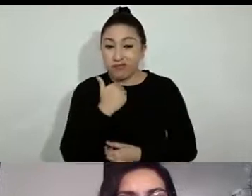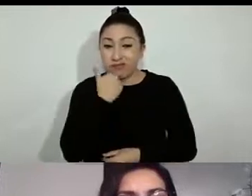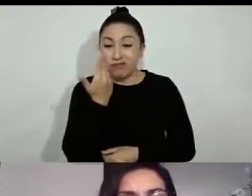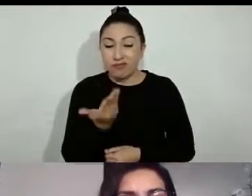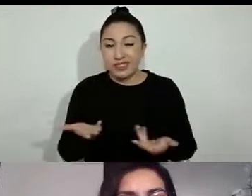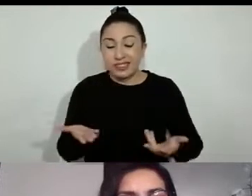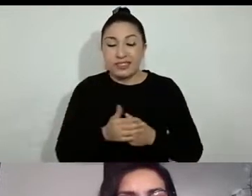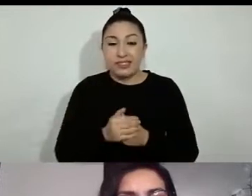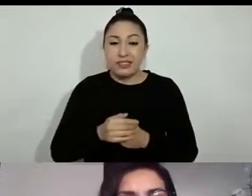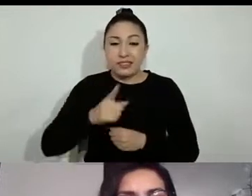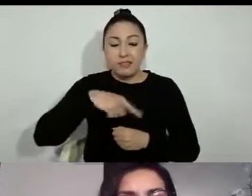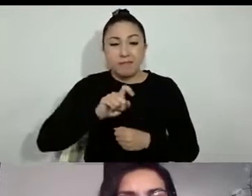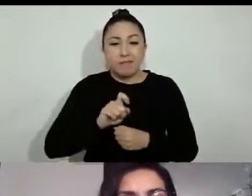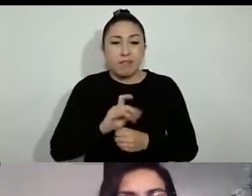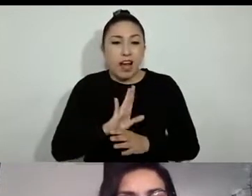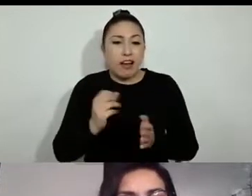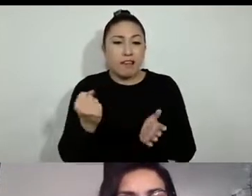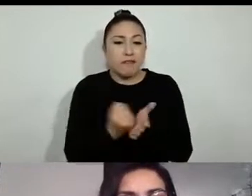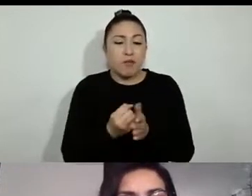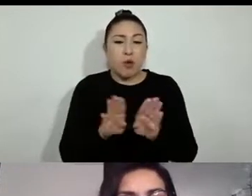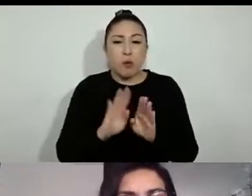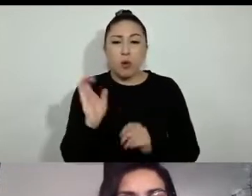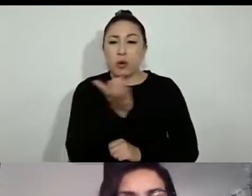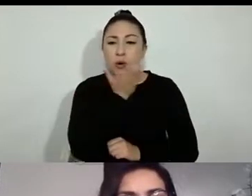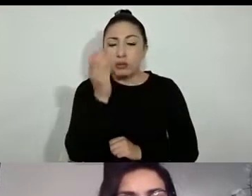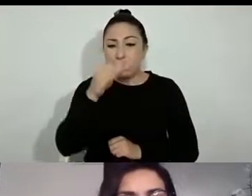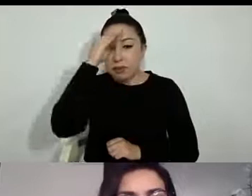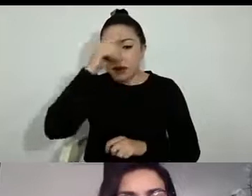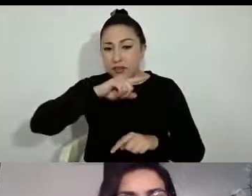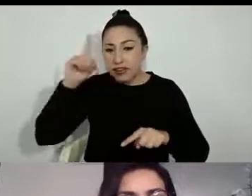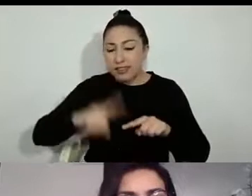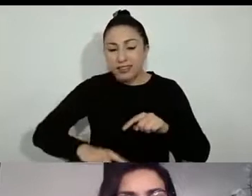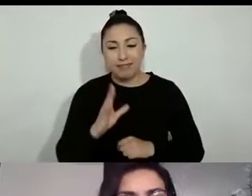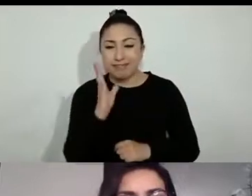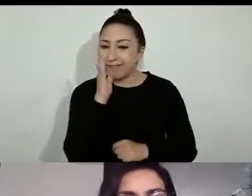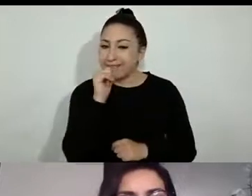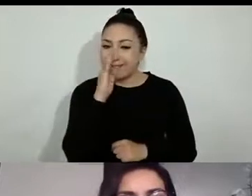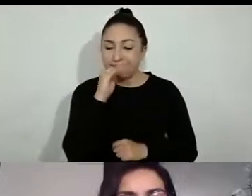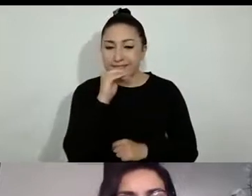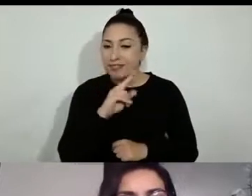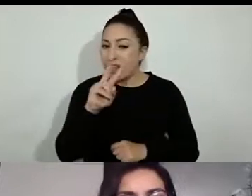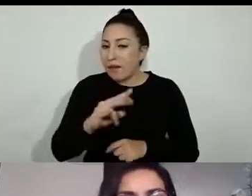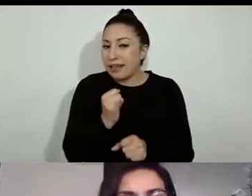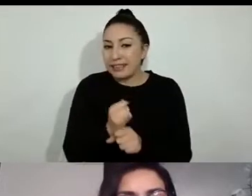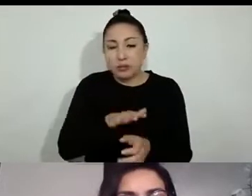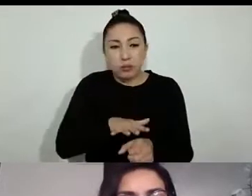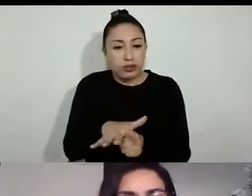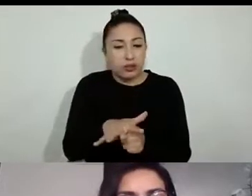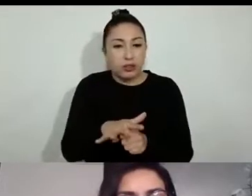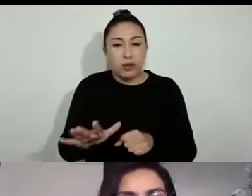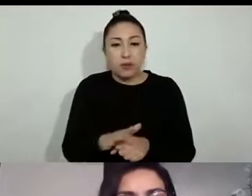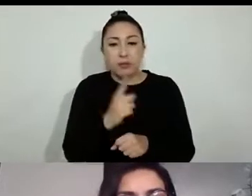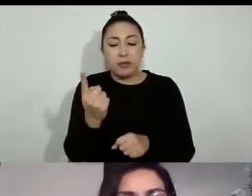posible combatir. Y no ha sido posible combatir, bueno, pues porque la situación